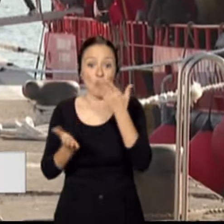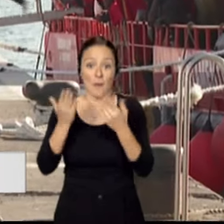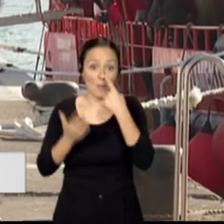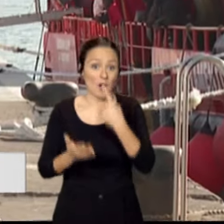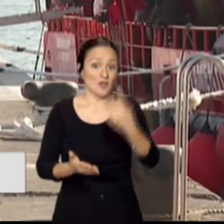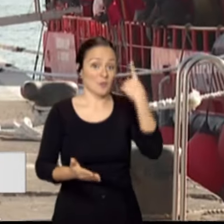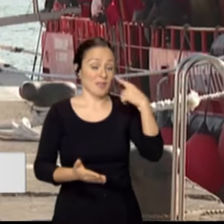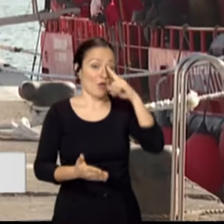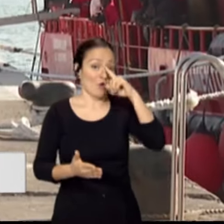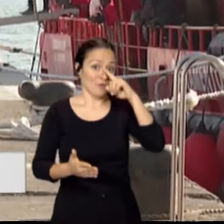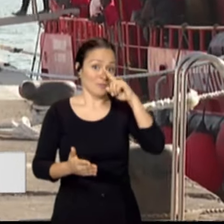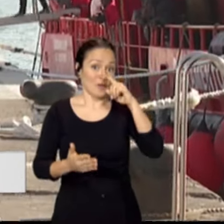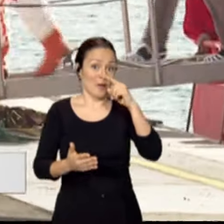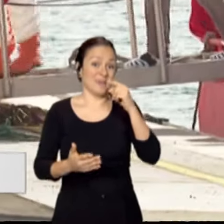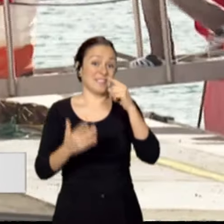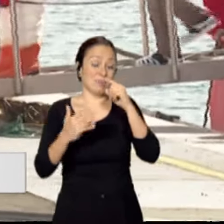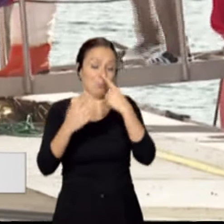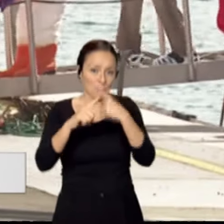2023